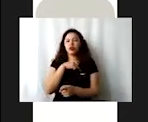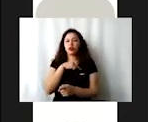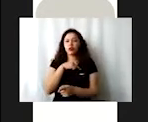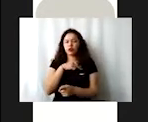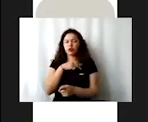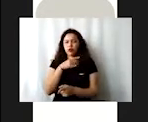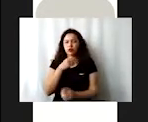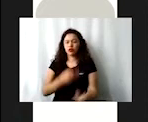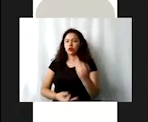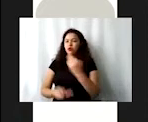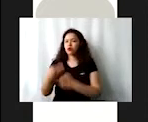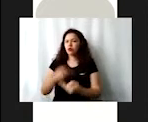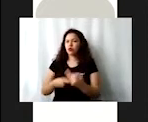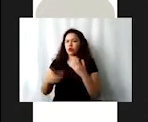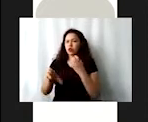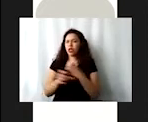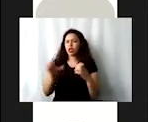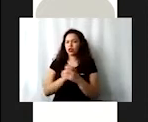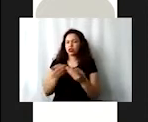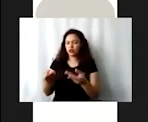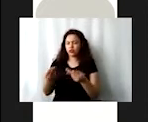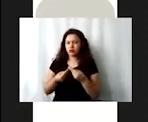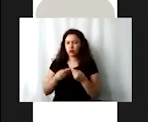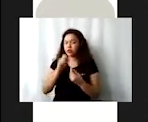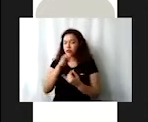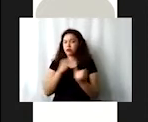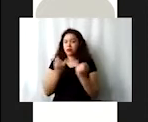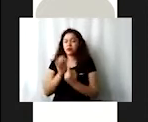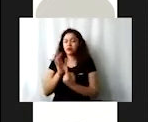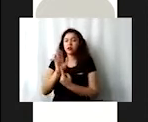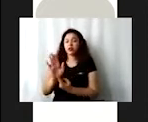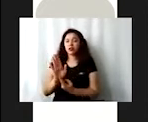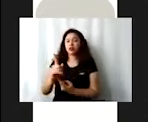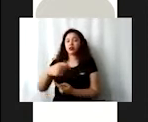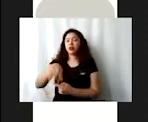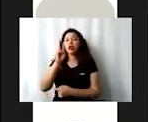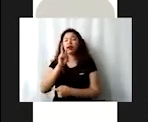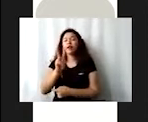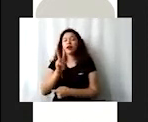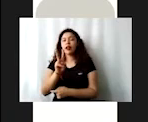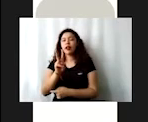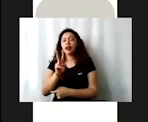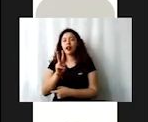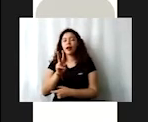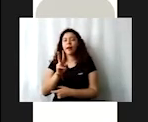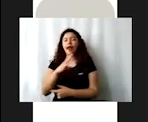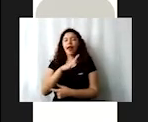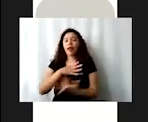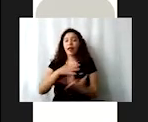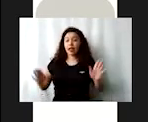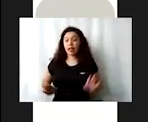todos estos elementos, ¿no? Y también aquí, si ustedes ven, se dejan ver estos aspectos